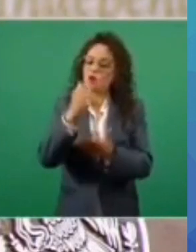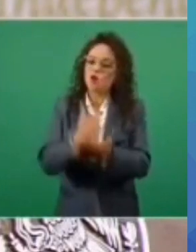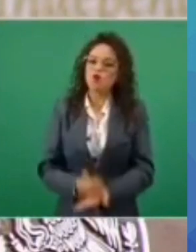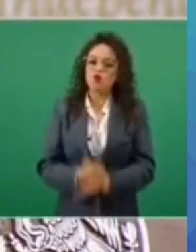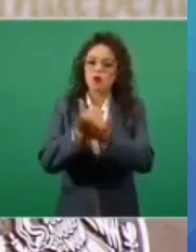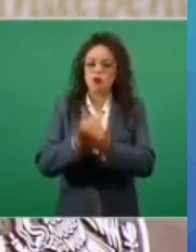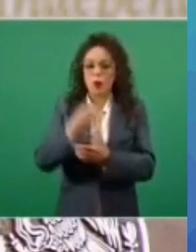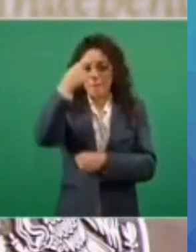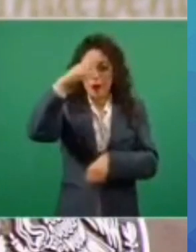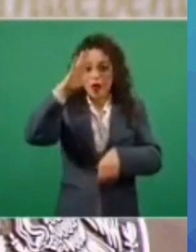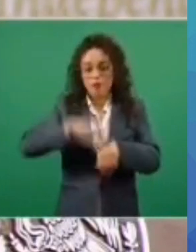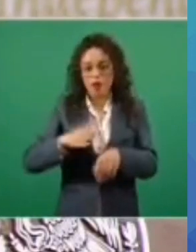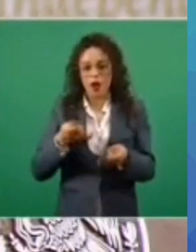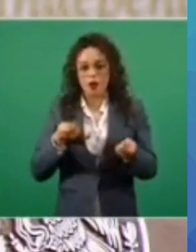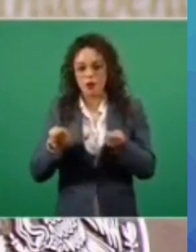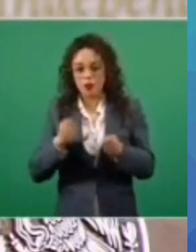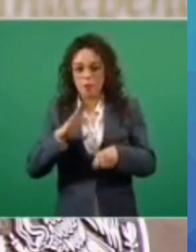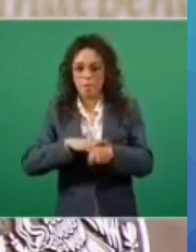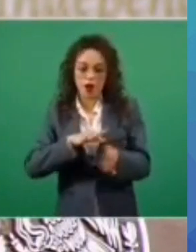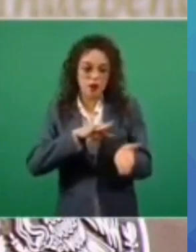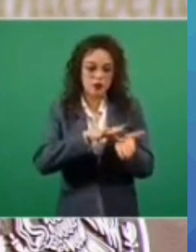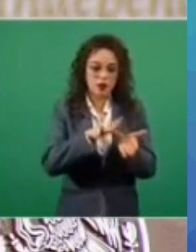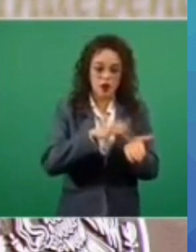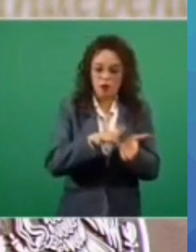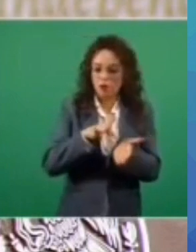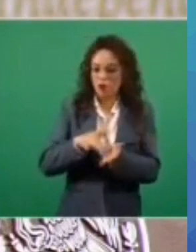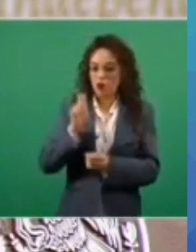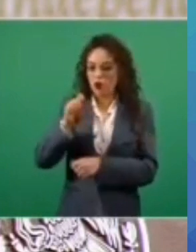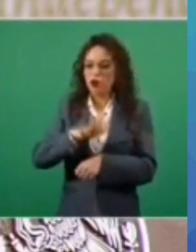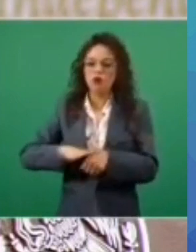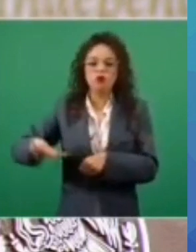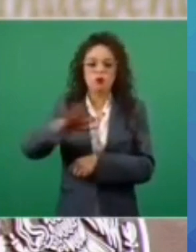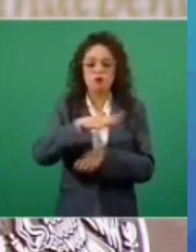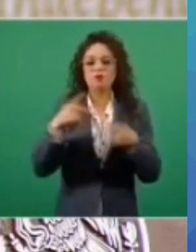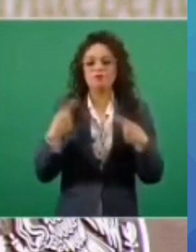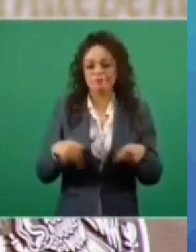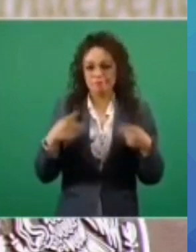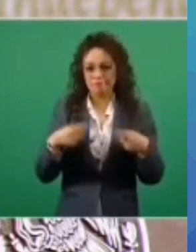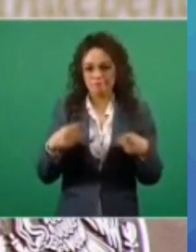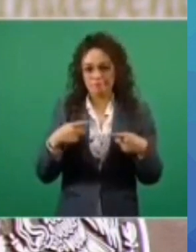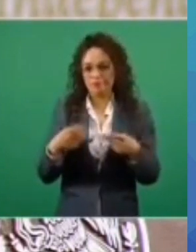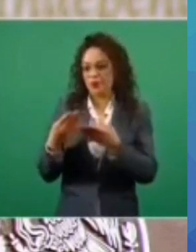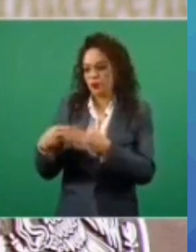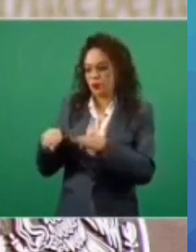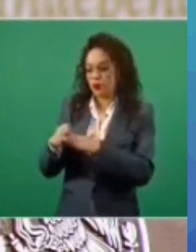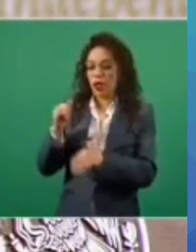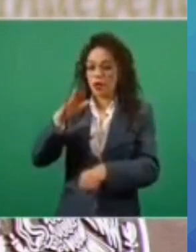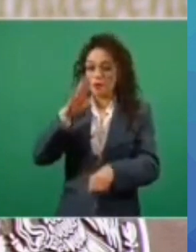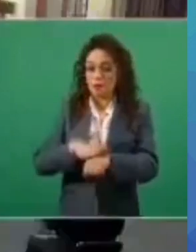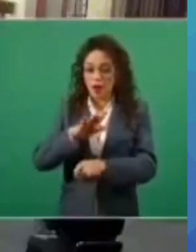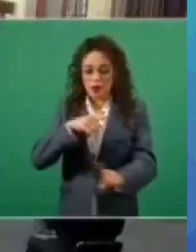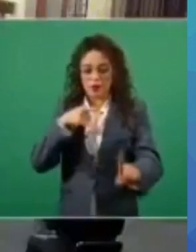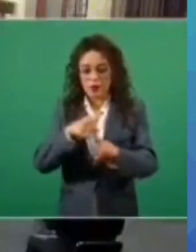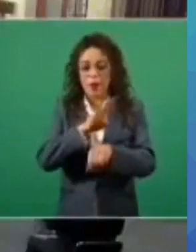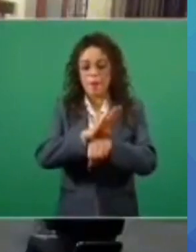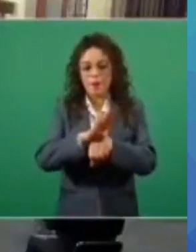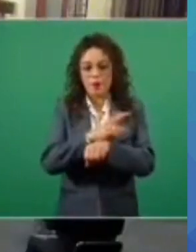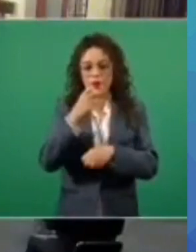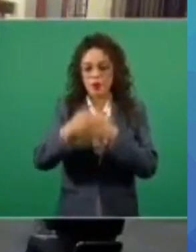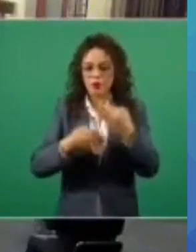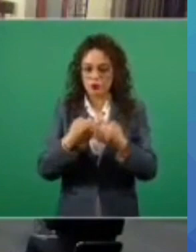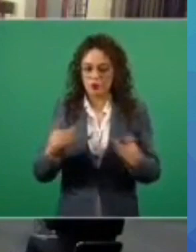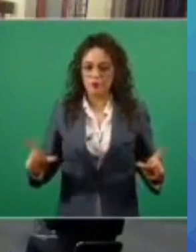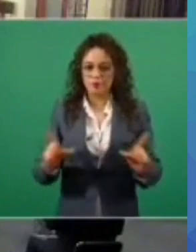que actives la campanita para estar informado, ya que estaré subiendo lo más reciente en cuanto a información de las becas Benito